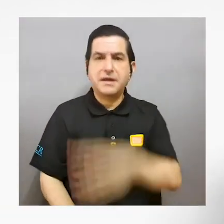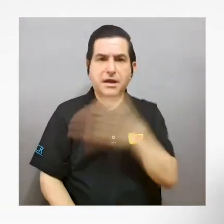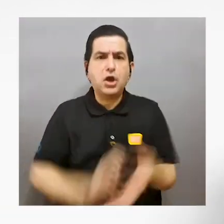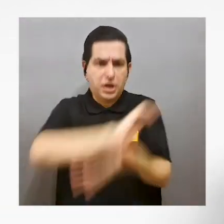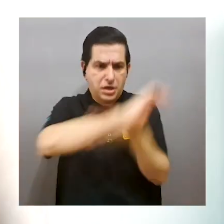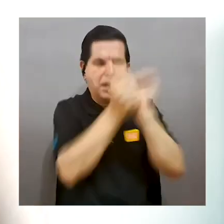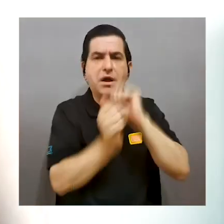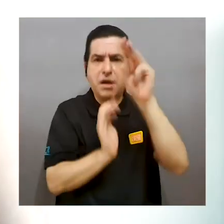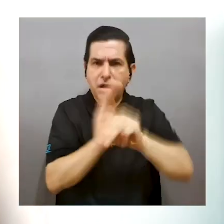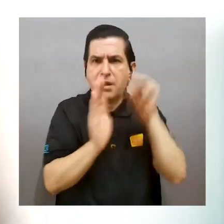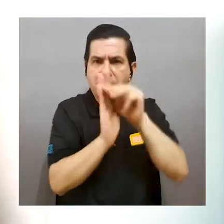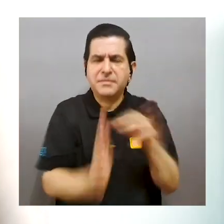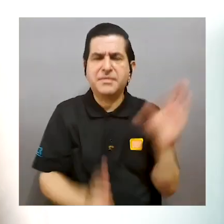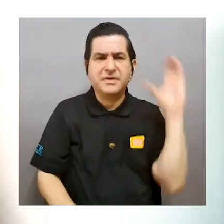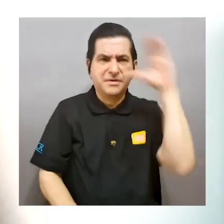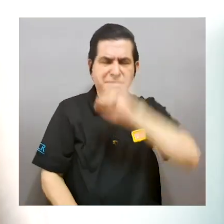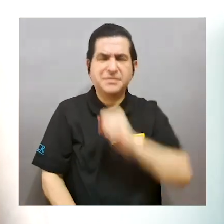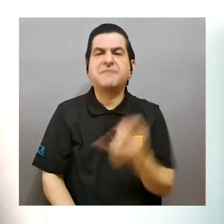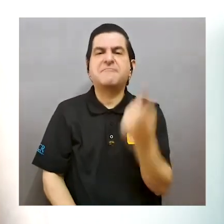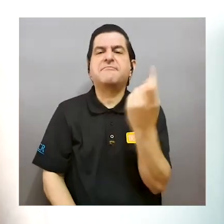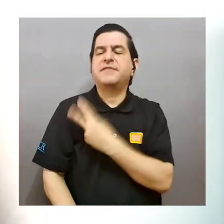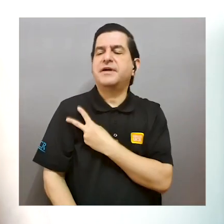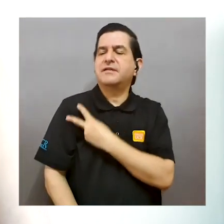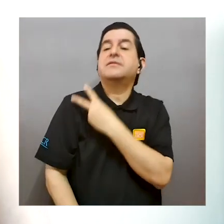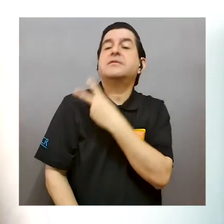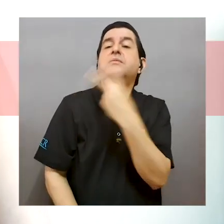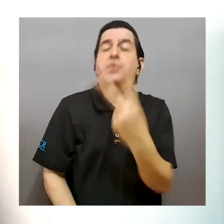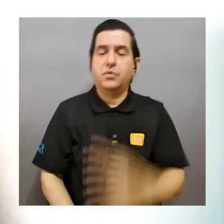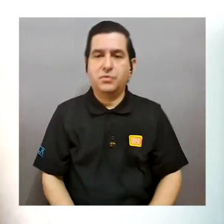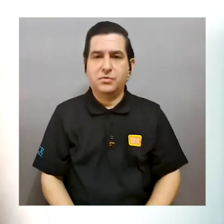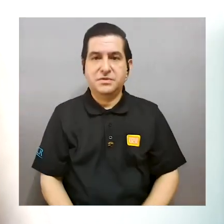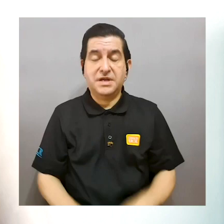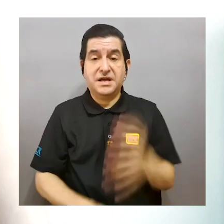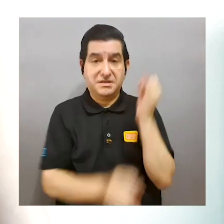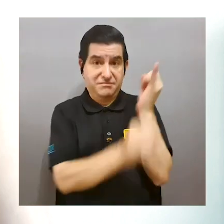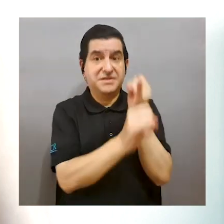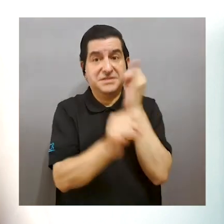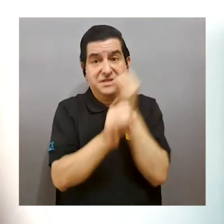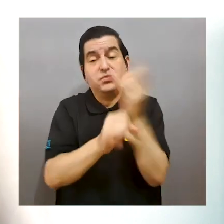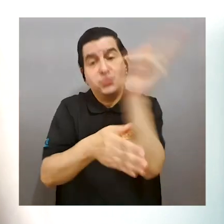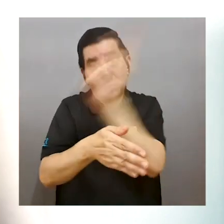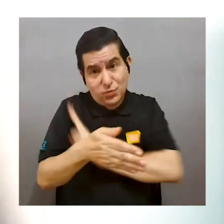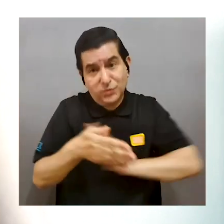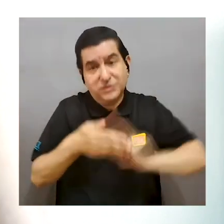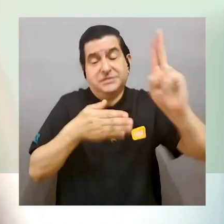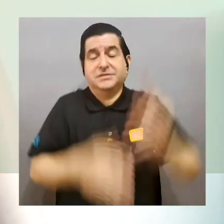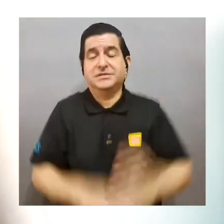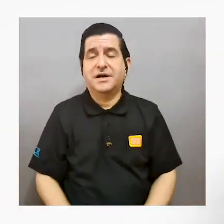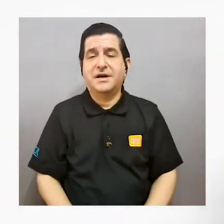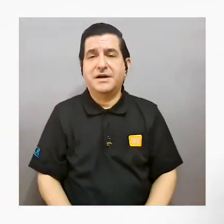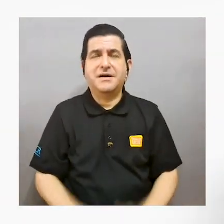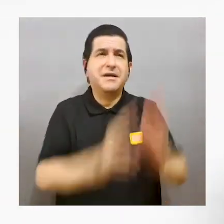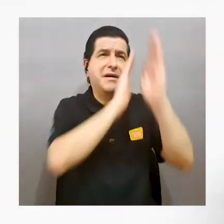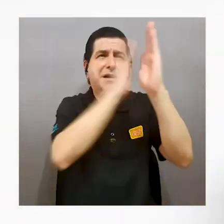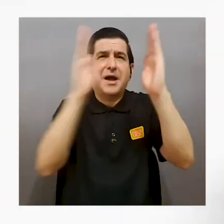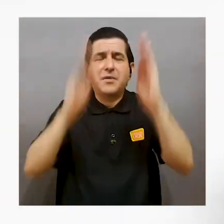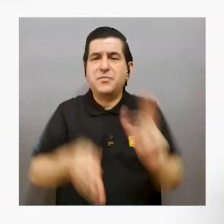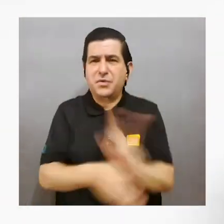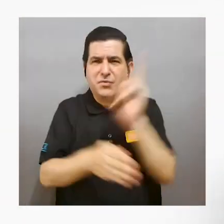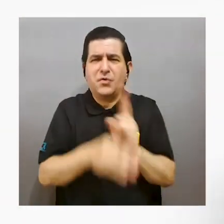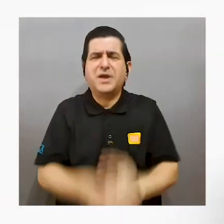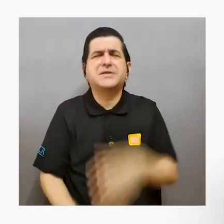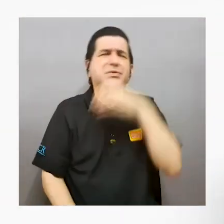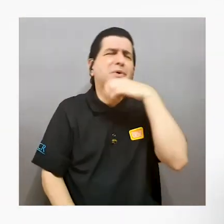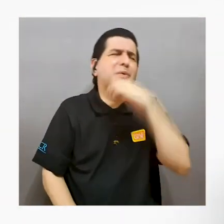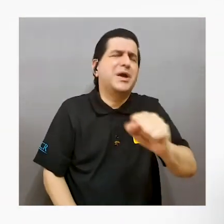sus currículos. Entonces ahí lo que notamos es que es una falta de voluntad por parte de las universidades. Las bibliografías son